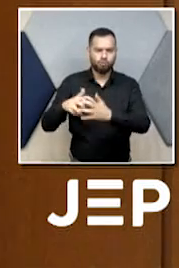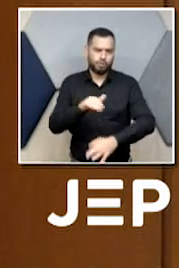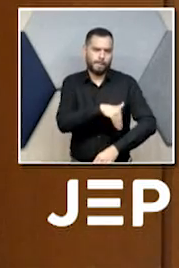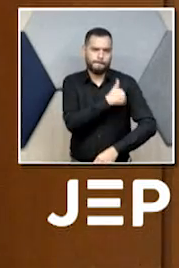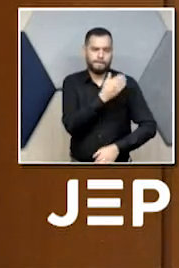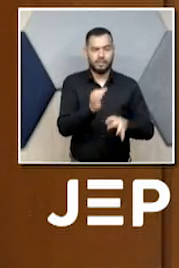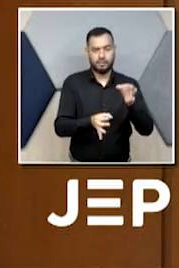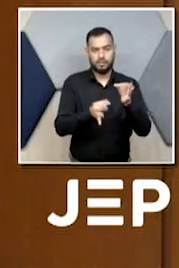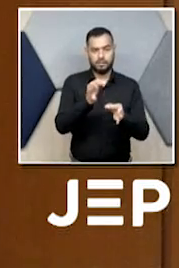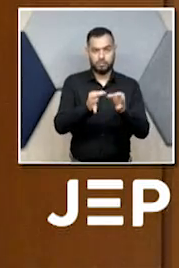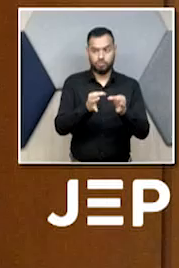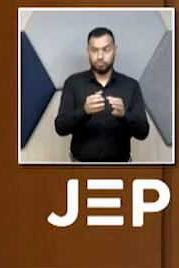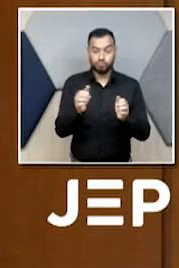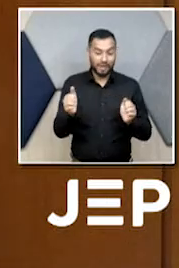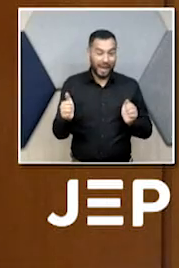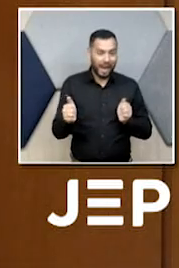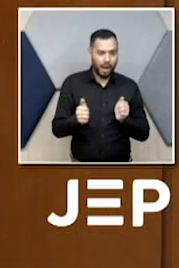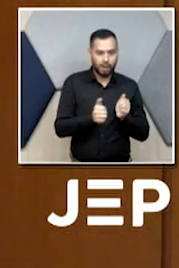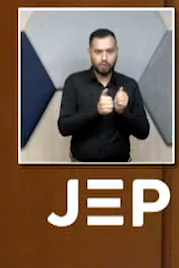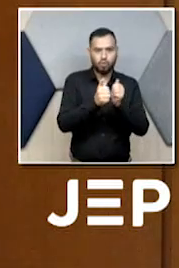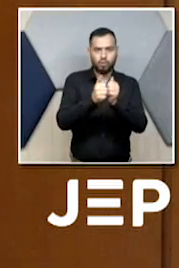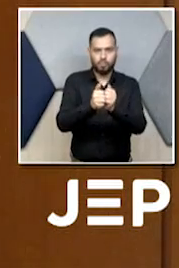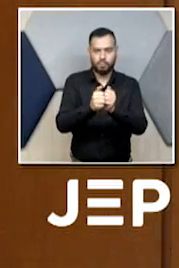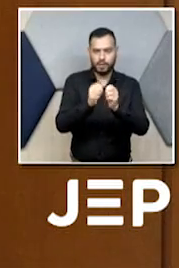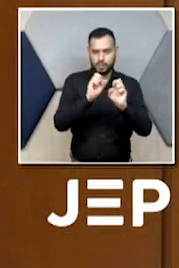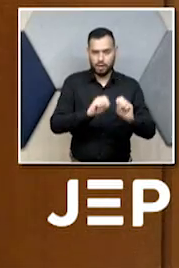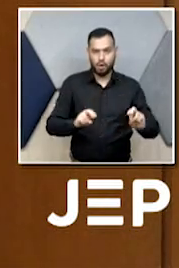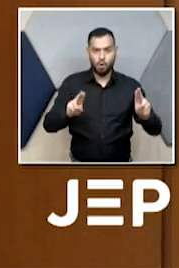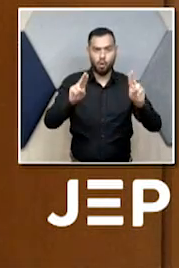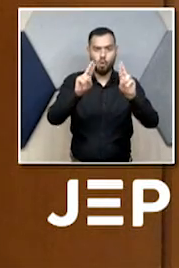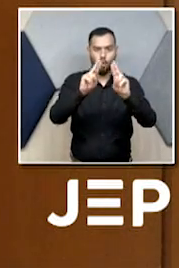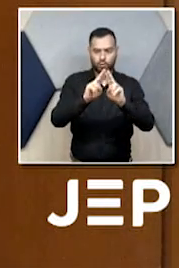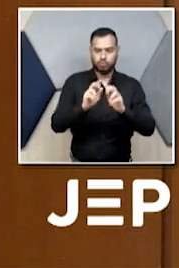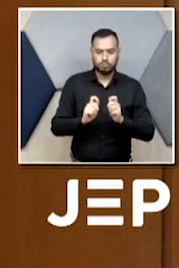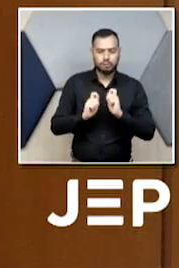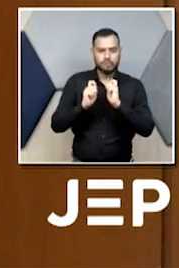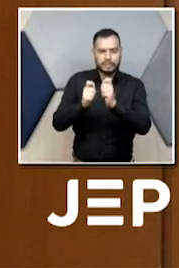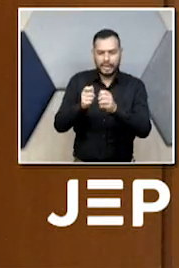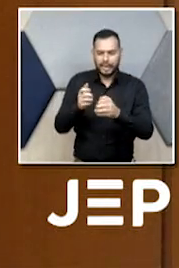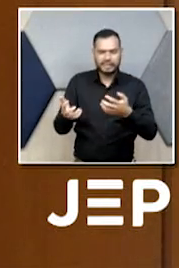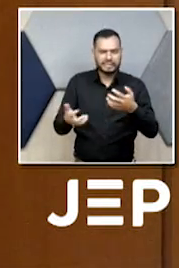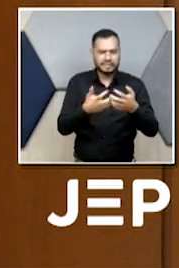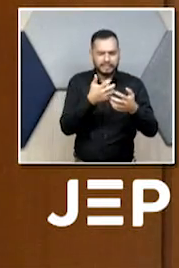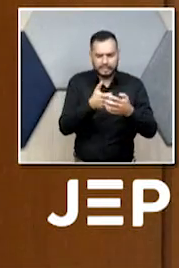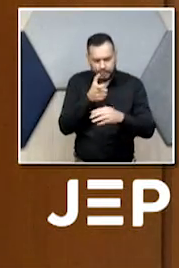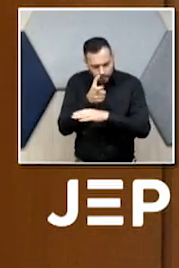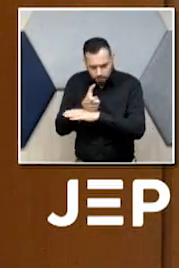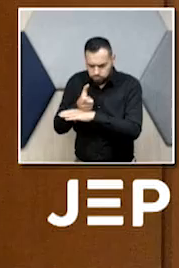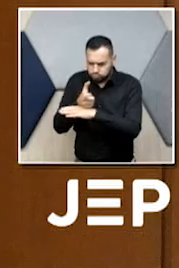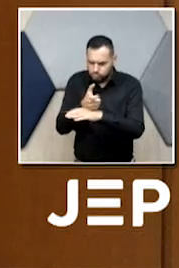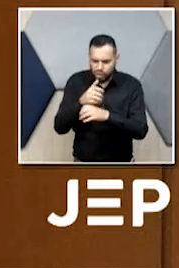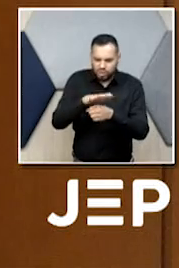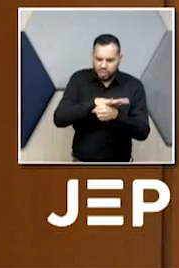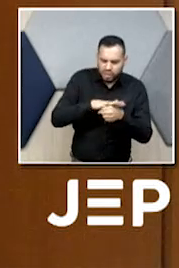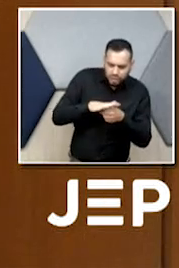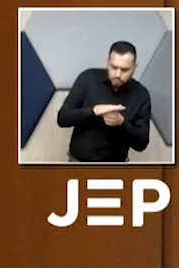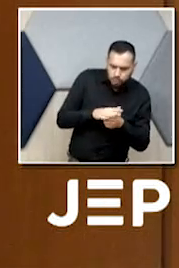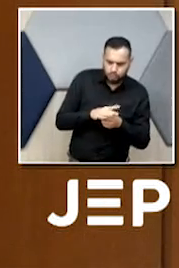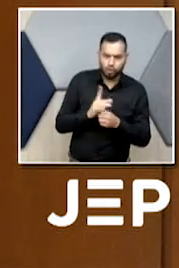Naciones Unidas tiene que administrar el sistema de monitoreo, de condicionalidades y